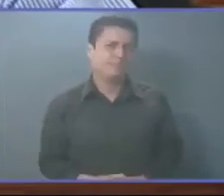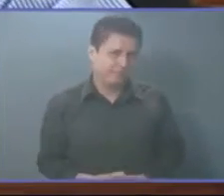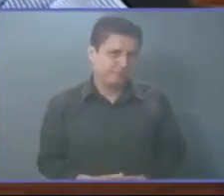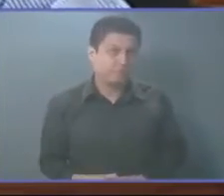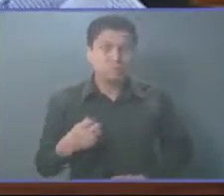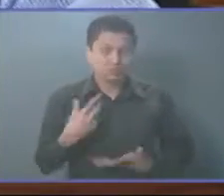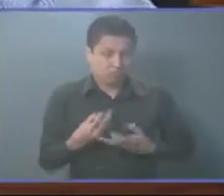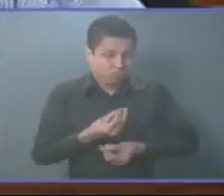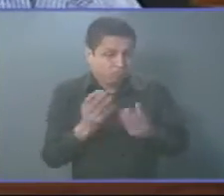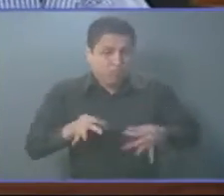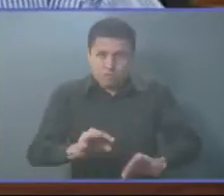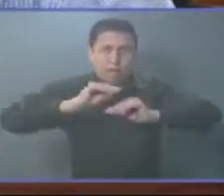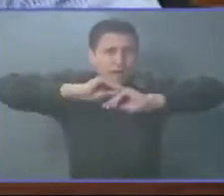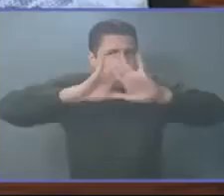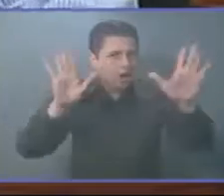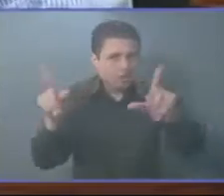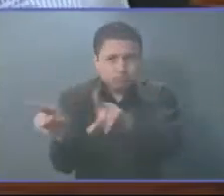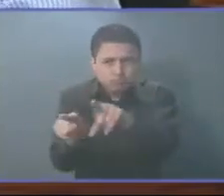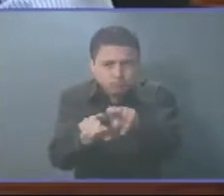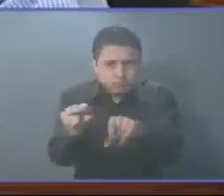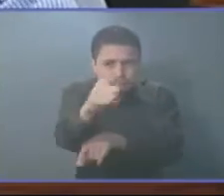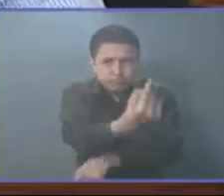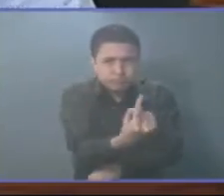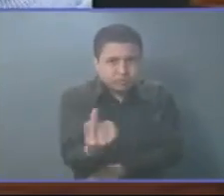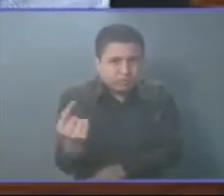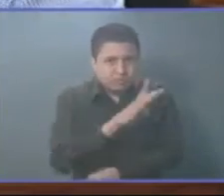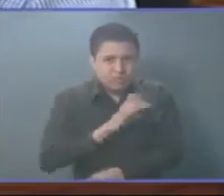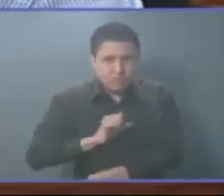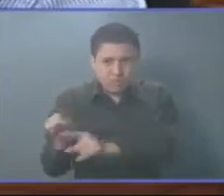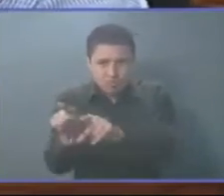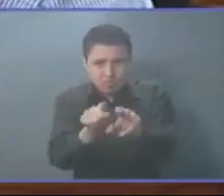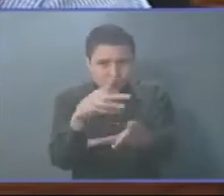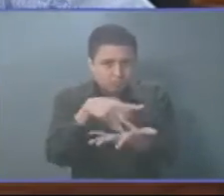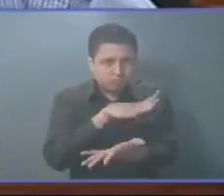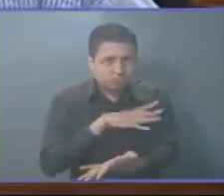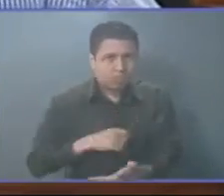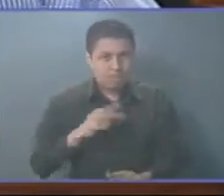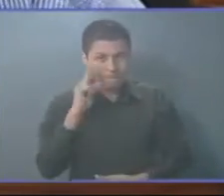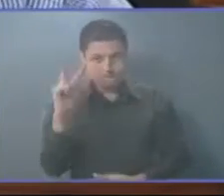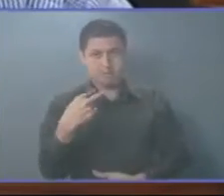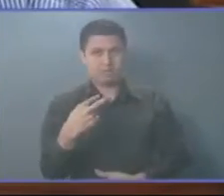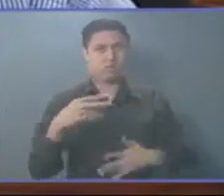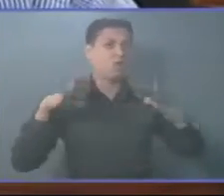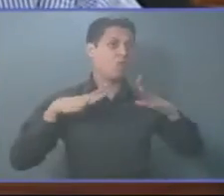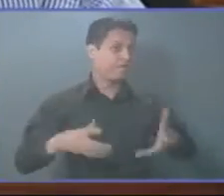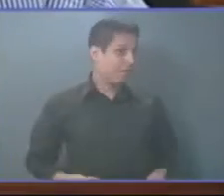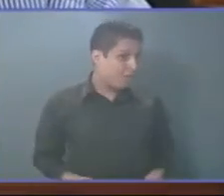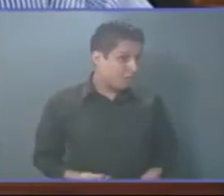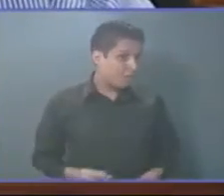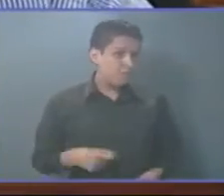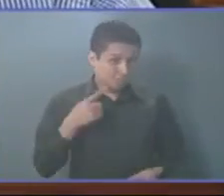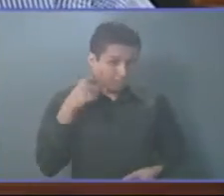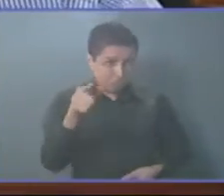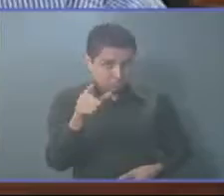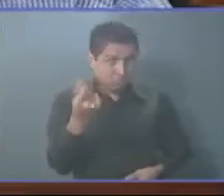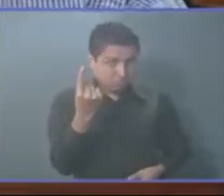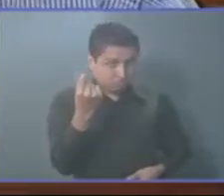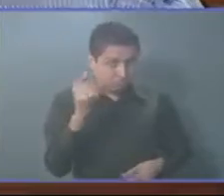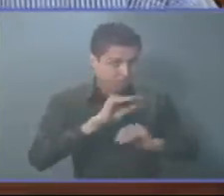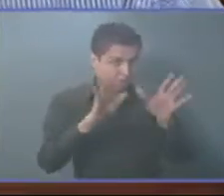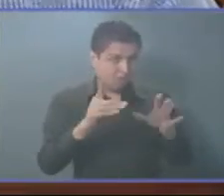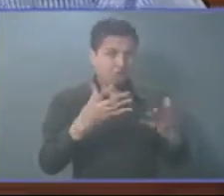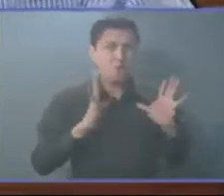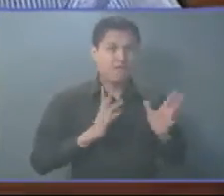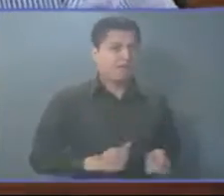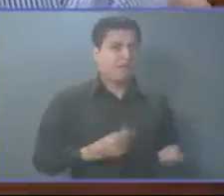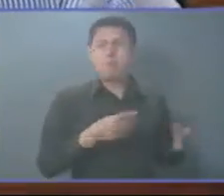Quiero decirlo con claridad, hermanos salvadoreños, fue el gobierno el que se cerró en temas como, por ejemplo,